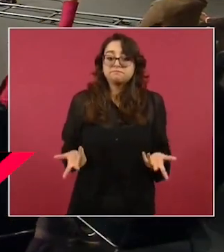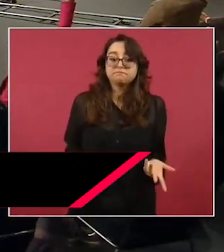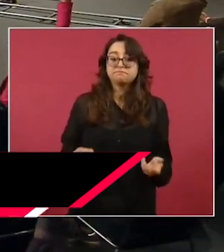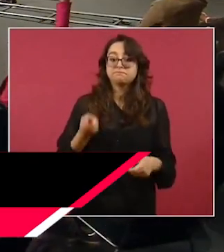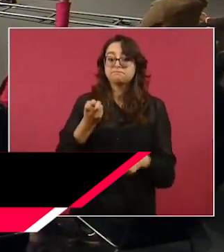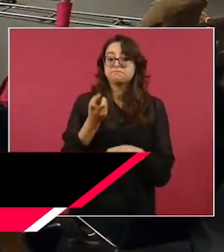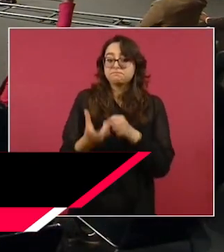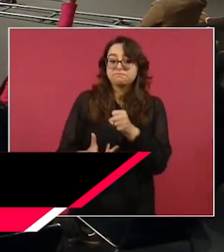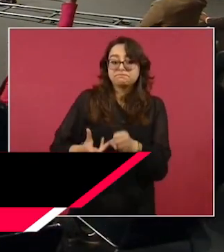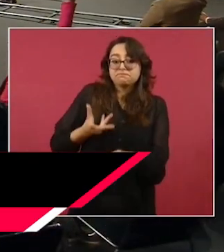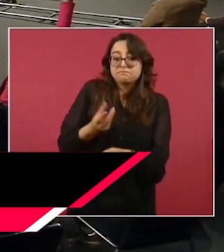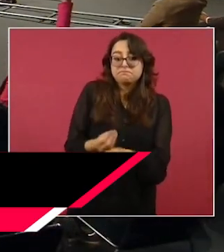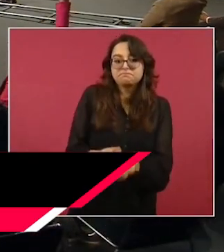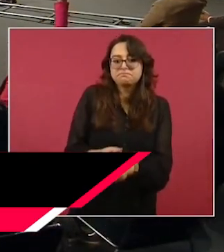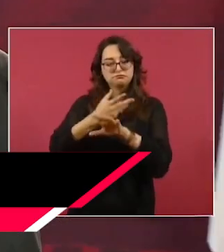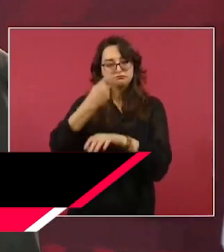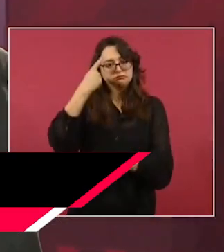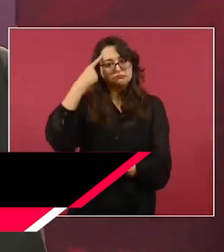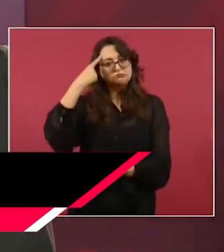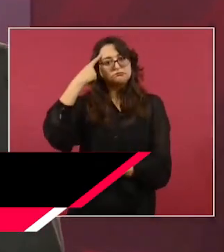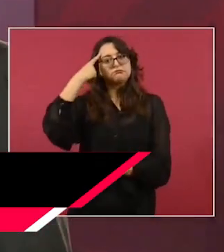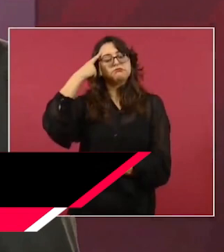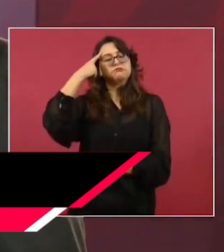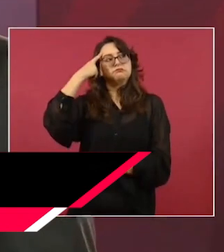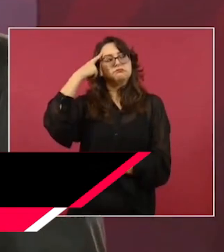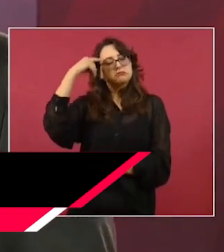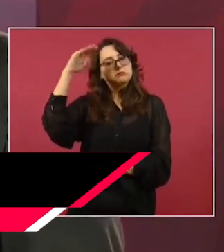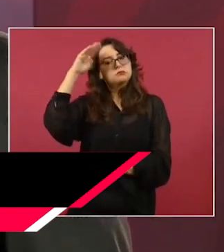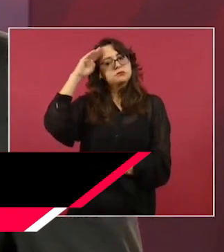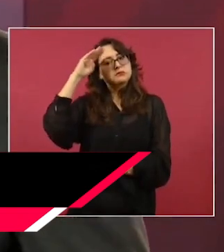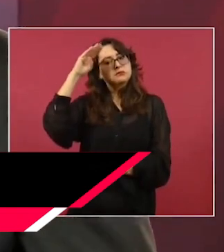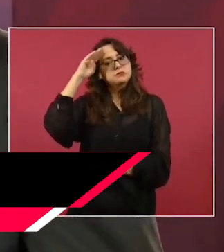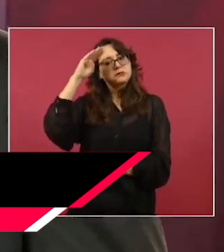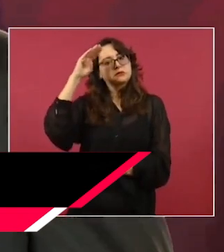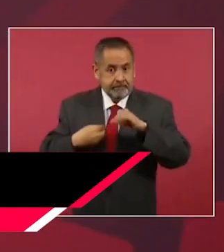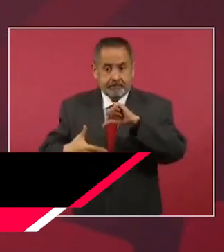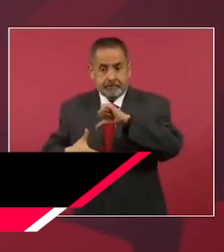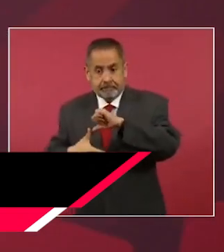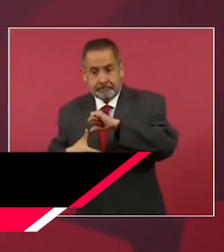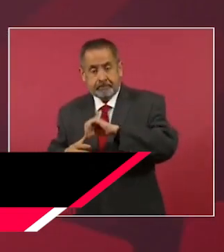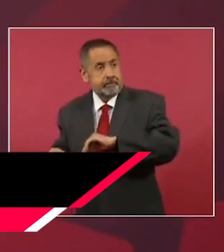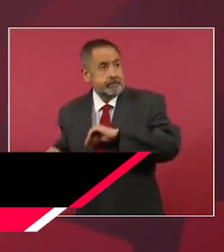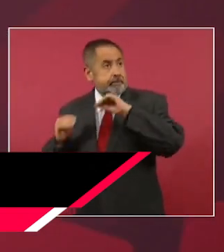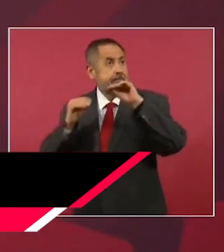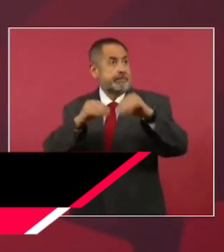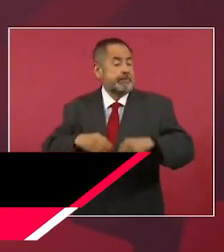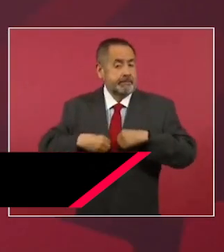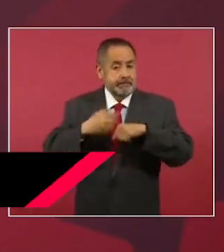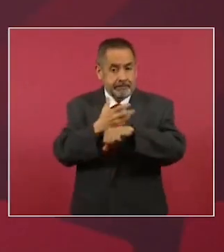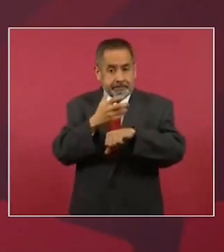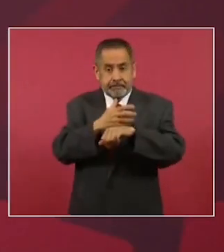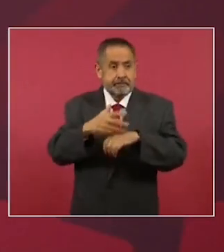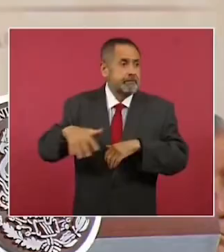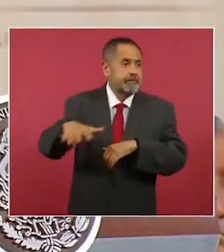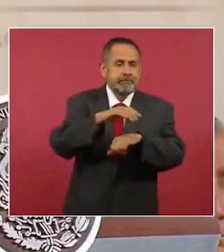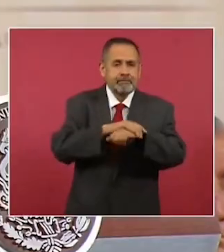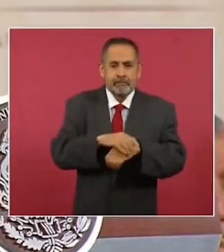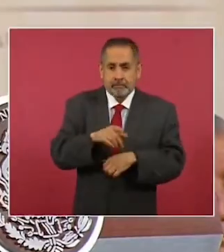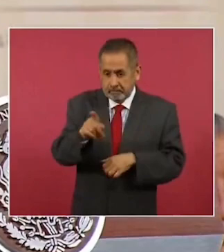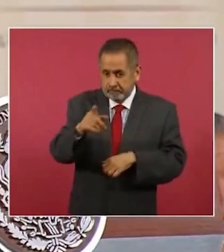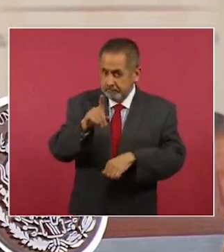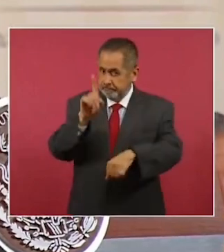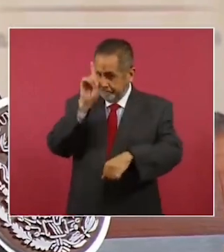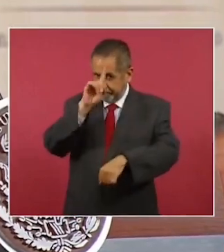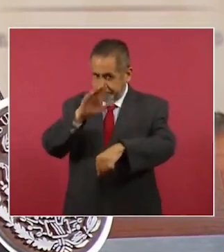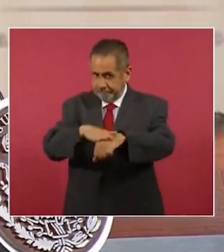AMLO este fin de semana a Tamaulipas. El mandatario nacional llegará el sábado a Matamoros y continuará en Reynosa y Nuevo Laredo.